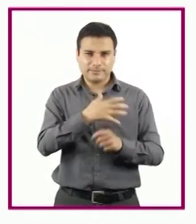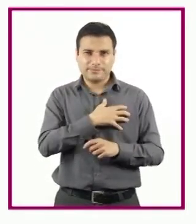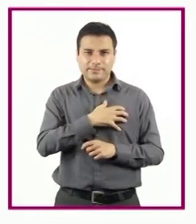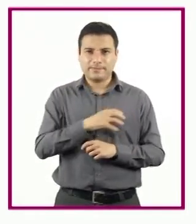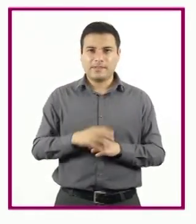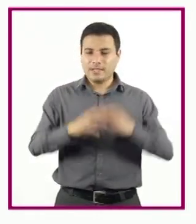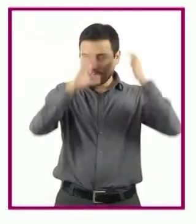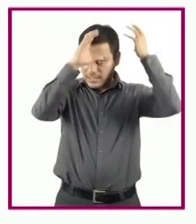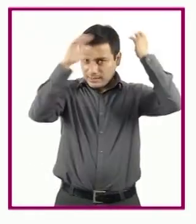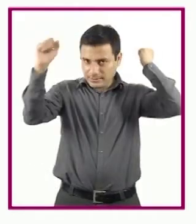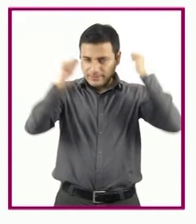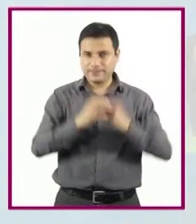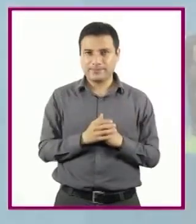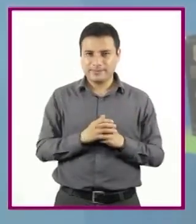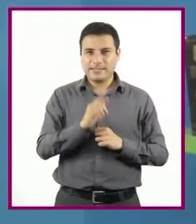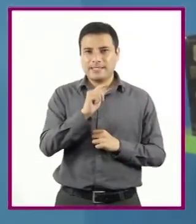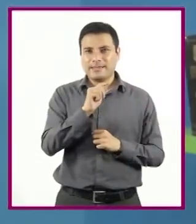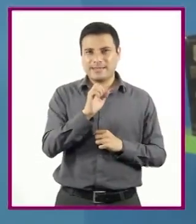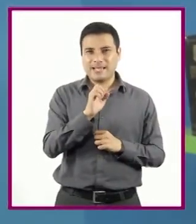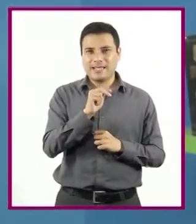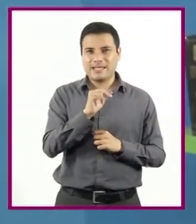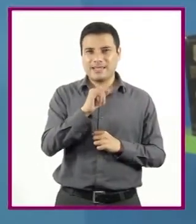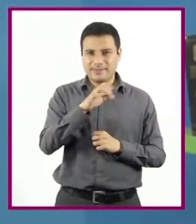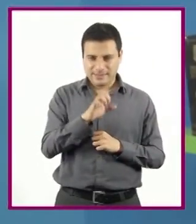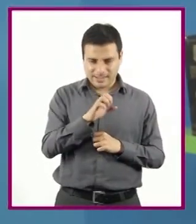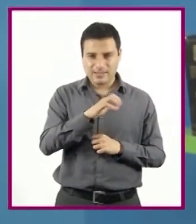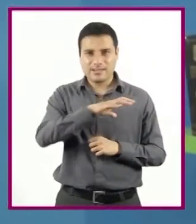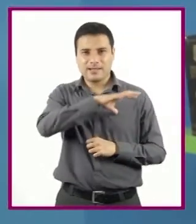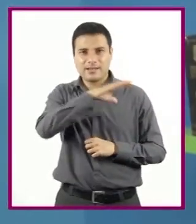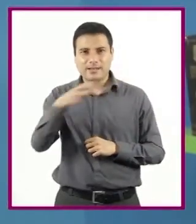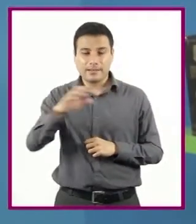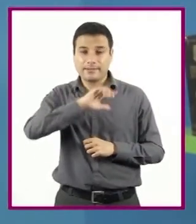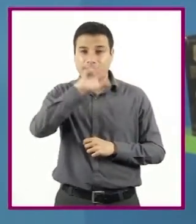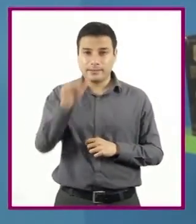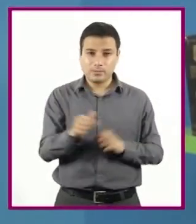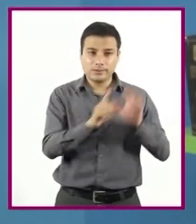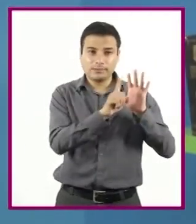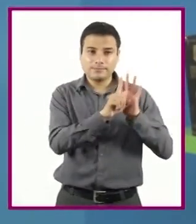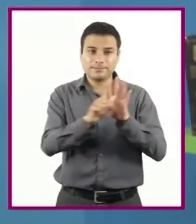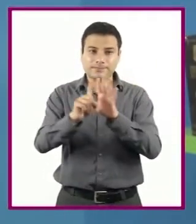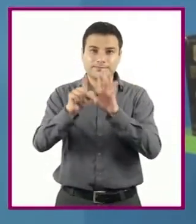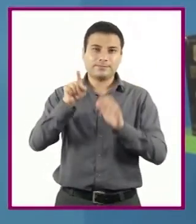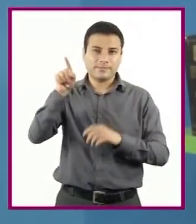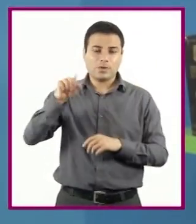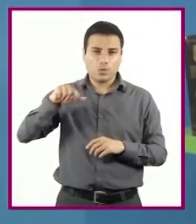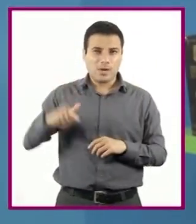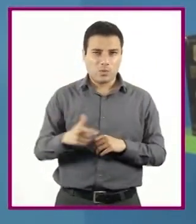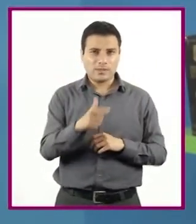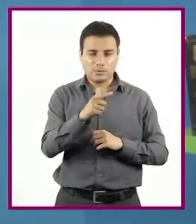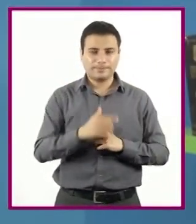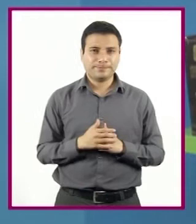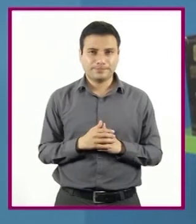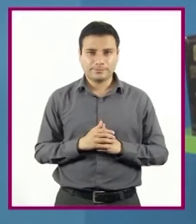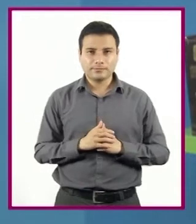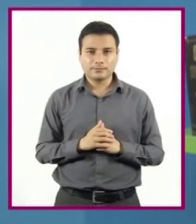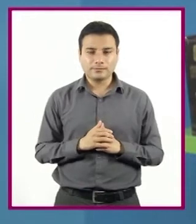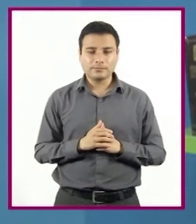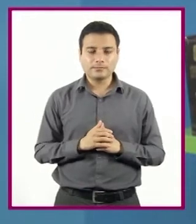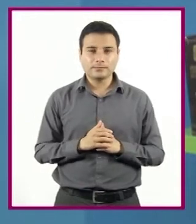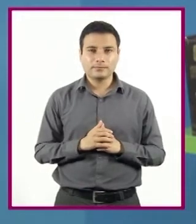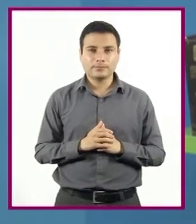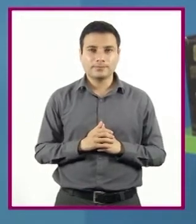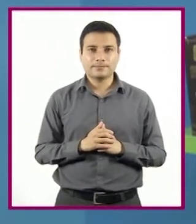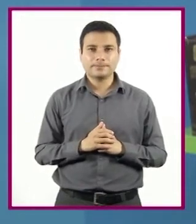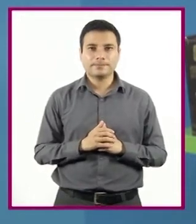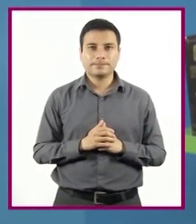general y Aldama, mariscal. El trayecto siguió hacia la rica ciudad minera de Guanajuato. Al enterarse de su